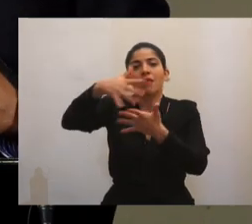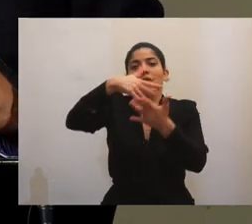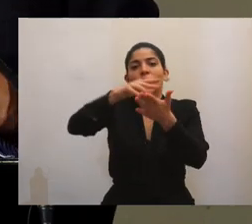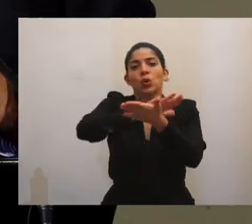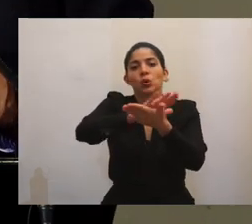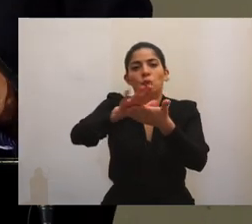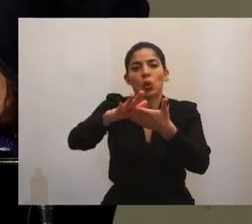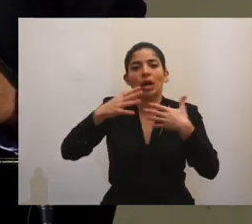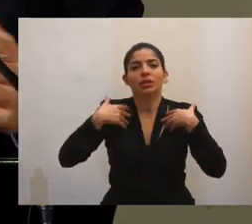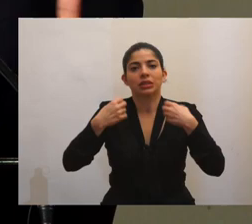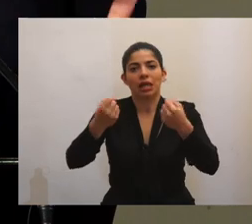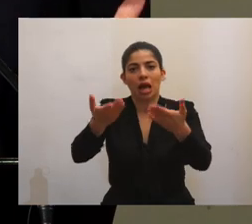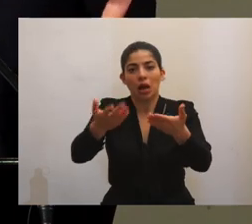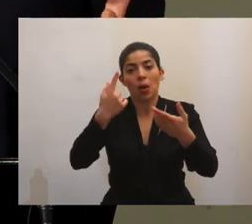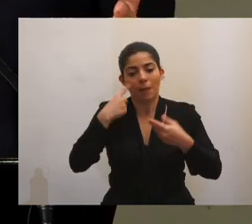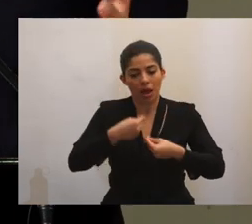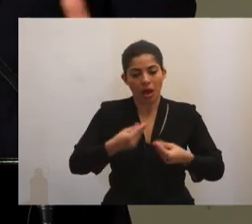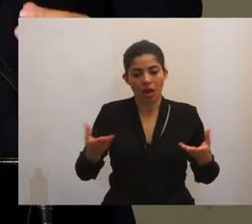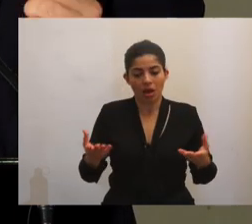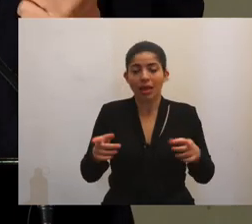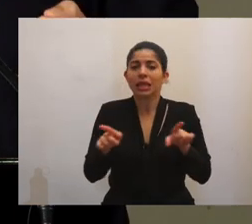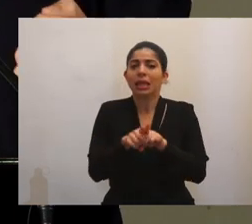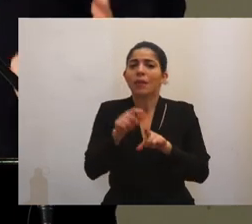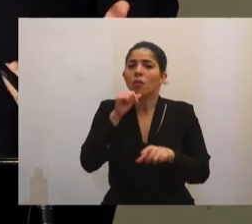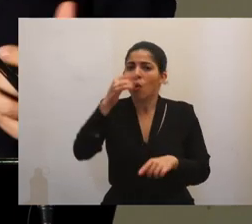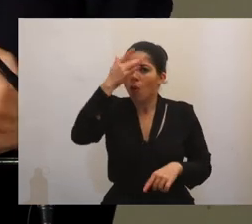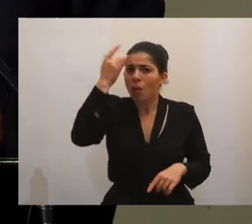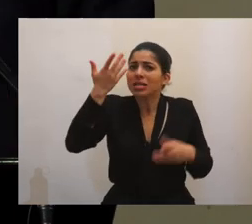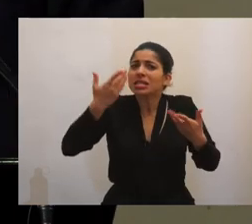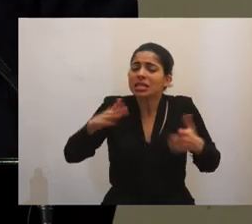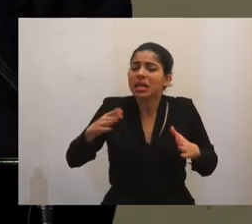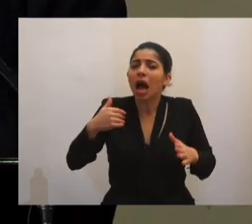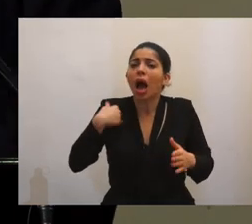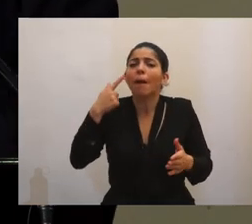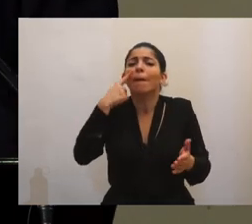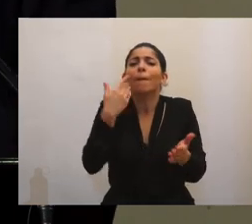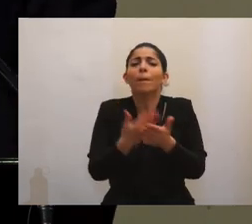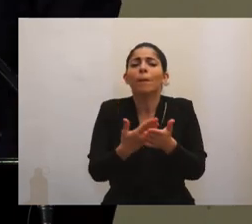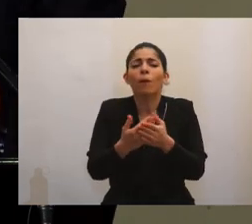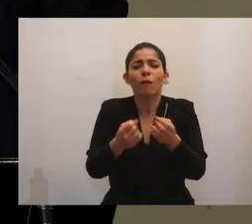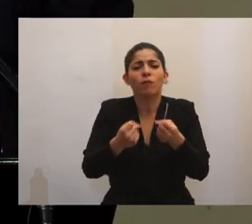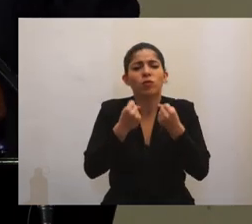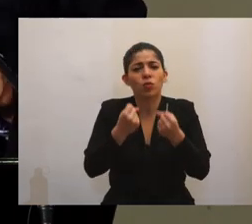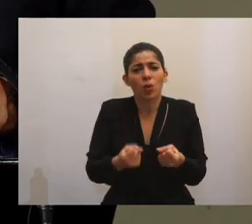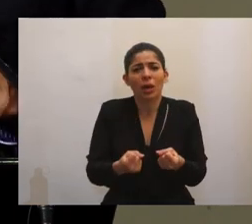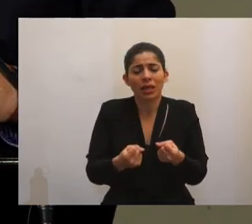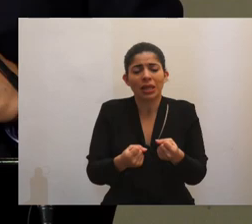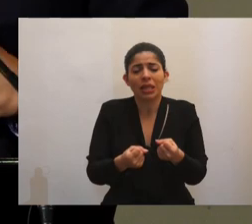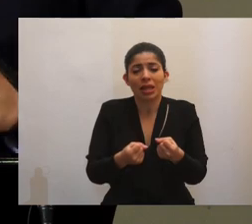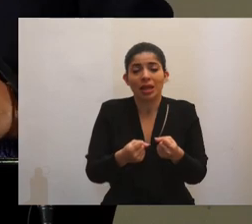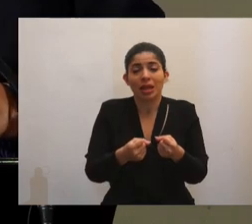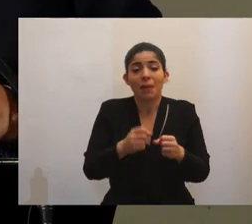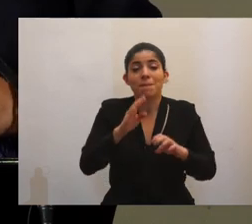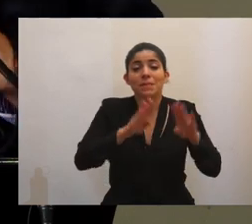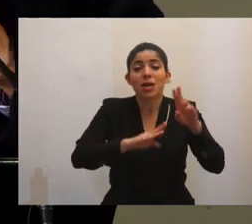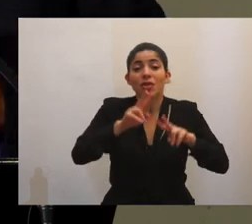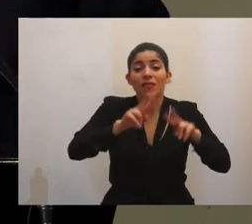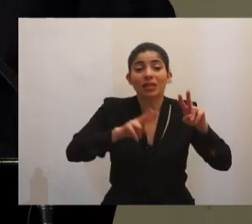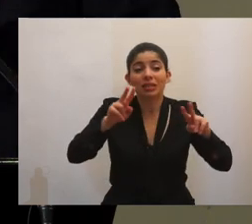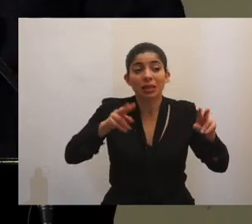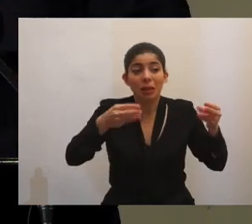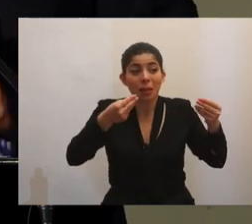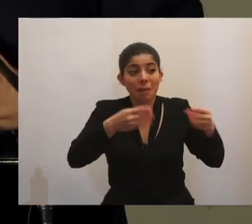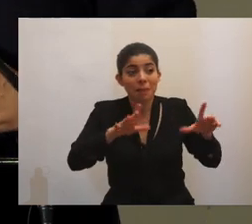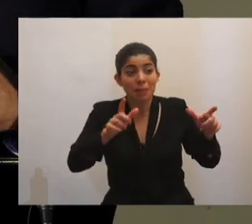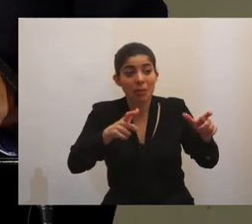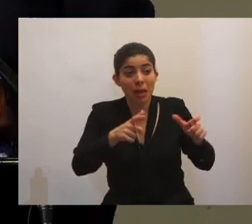estén sanos. Y también no perdamos de vista que existen ya evidencias sólidas de que la pérdida de nuestra biodiversidad puede aumentar